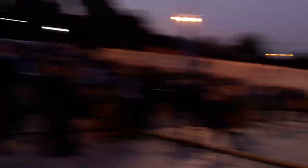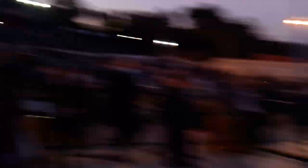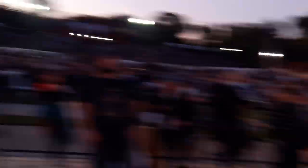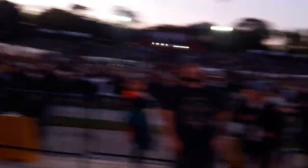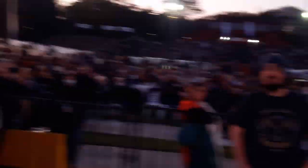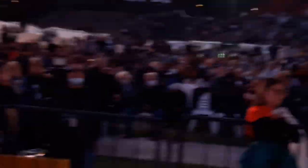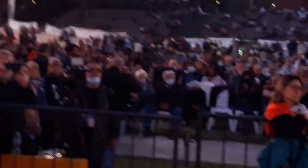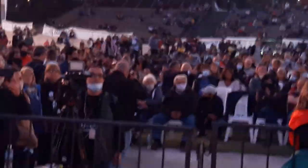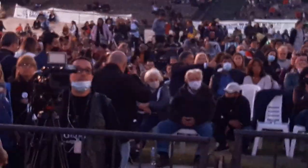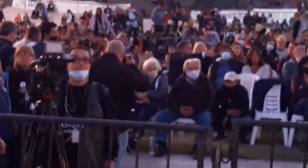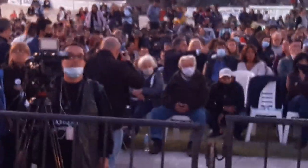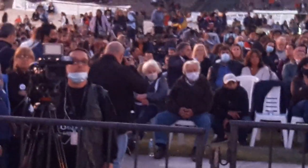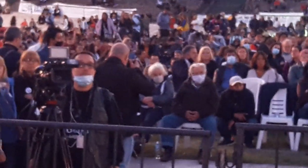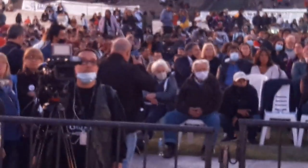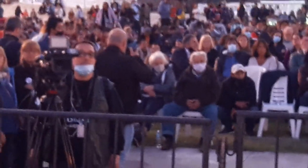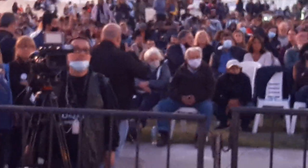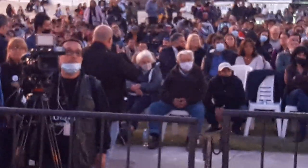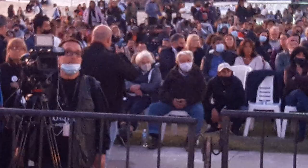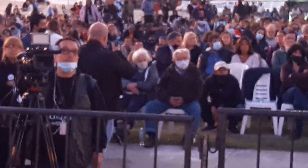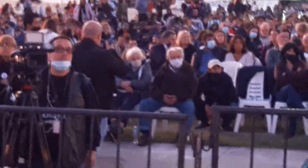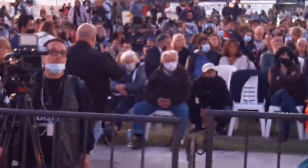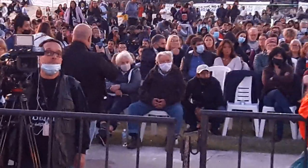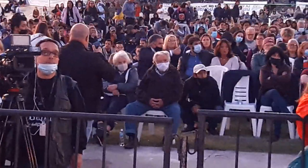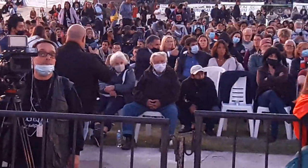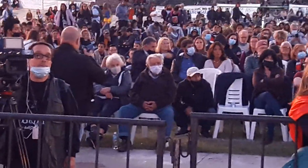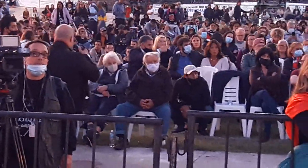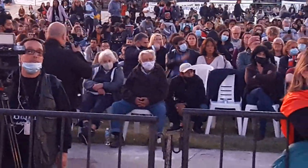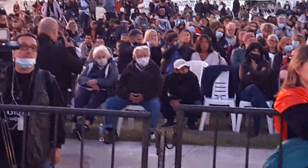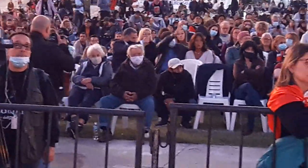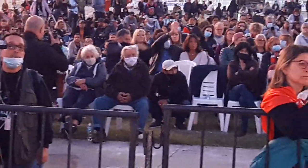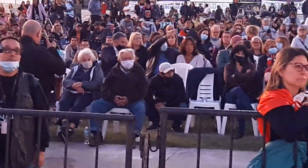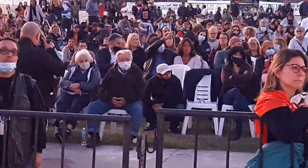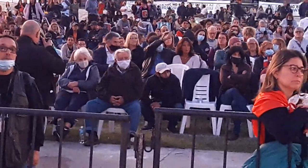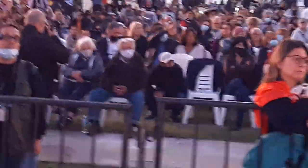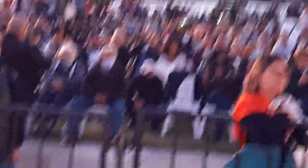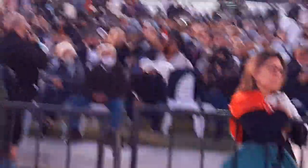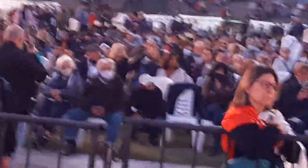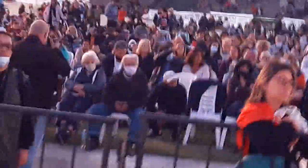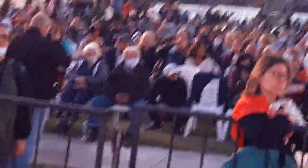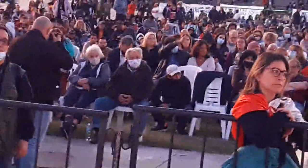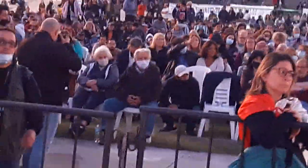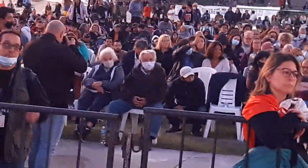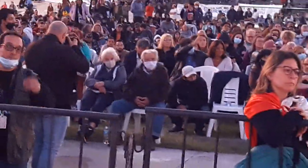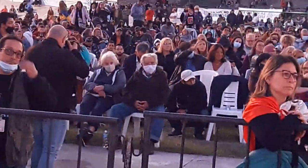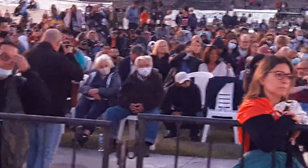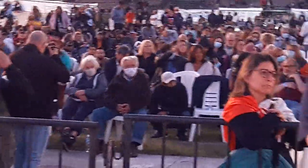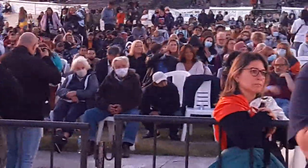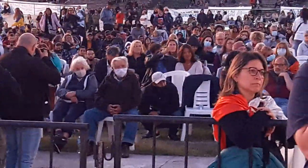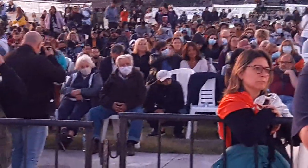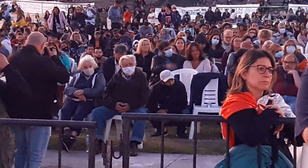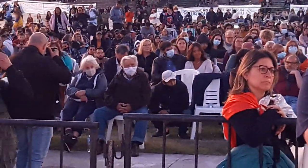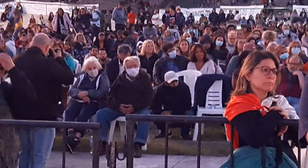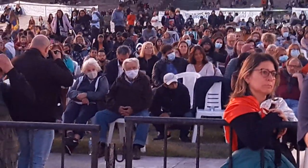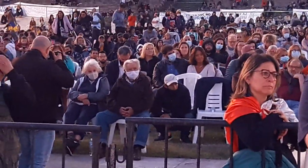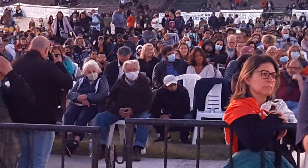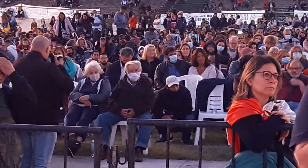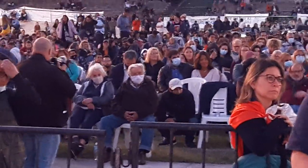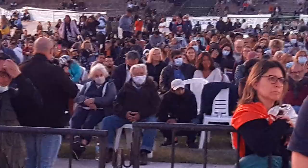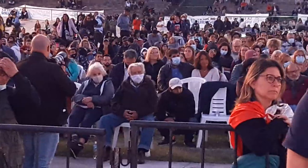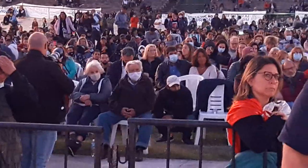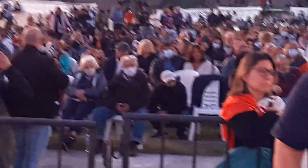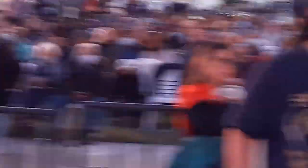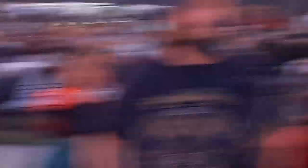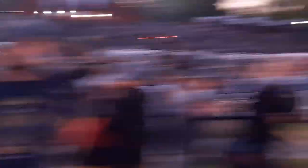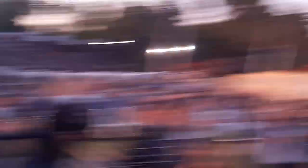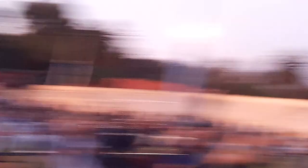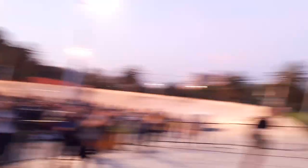pública, convivencia y violencia que tiene la sociedad uruguaya, creemos que a mediano y largo plazo terminarán agravándolos.